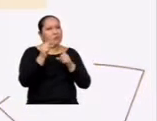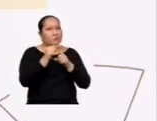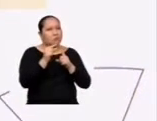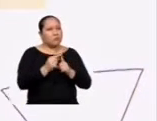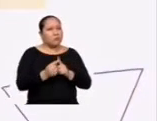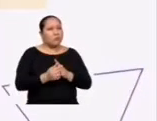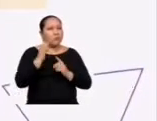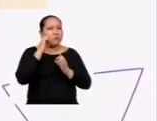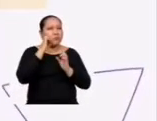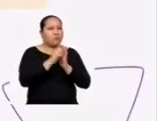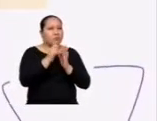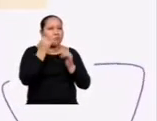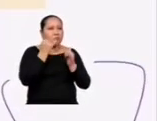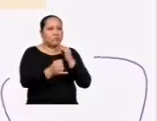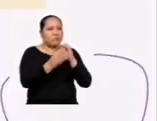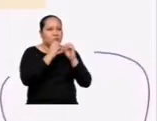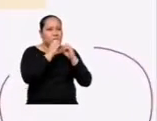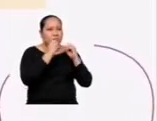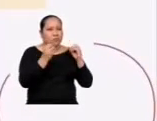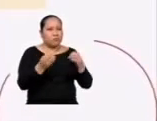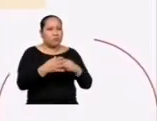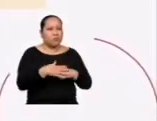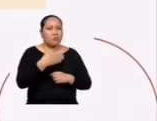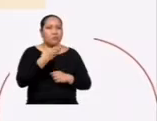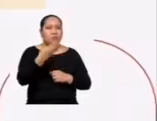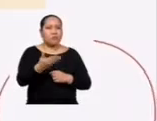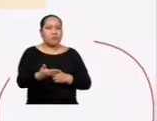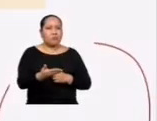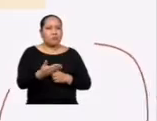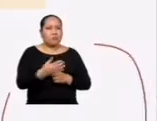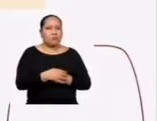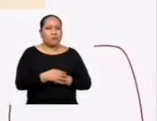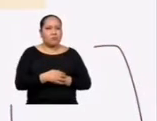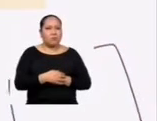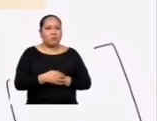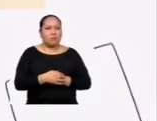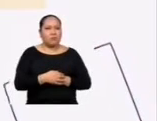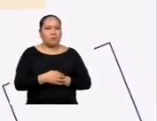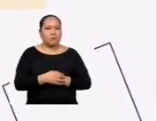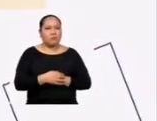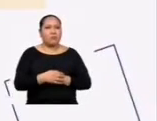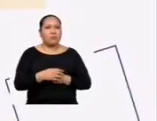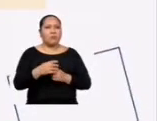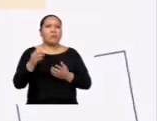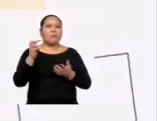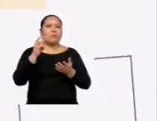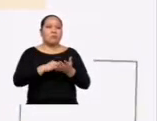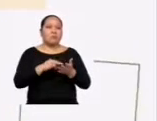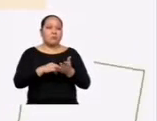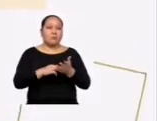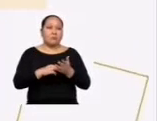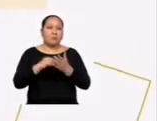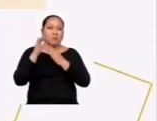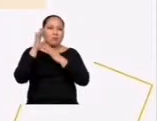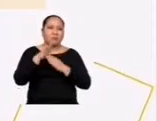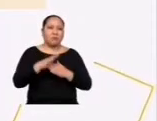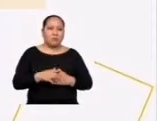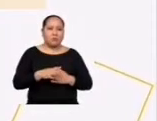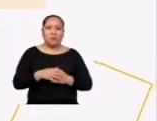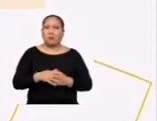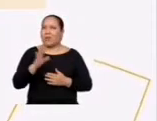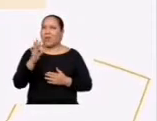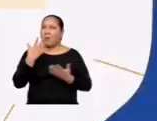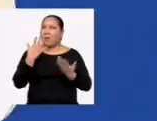ejemplo, en la última oración dice, a continuación, y luego, discriminación. Suena como